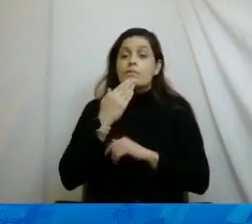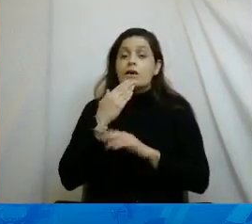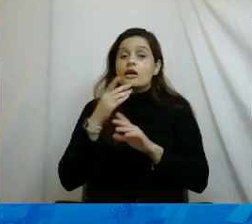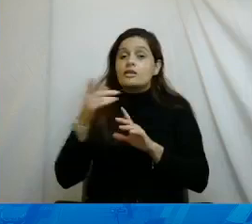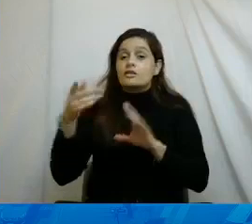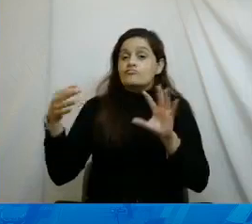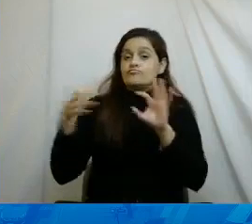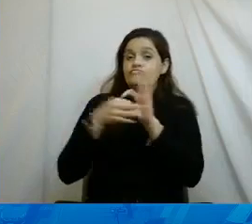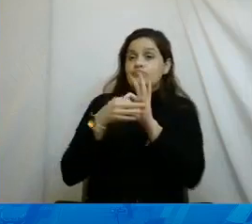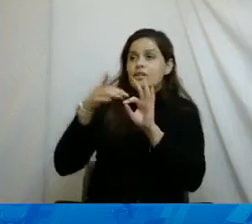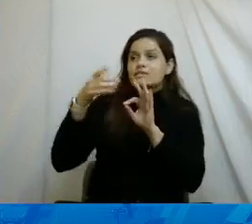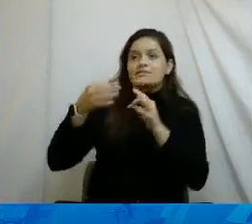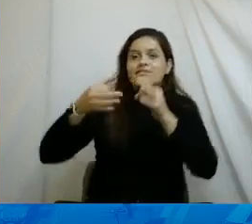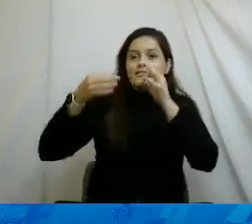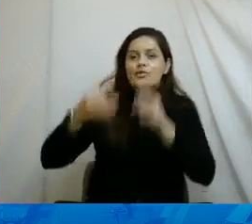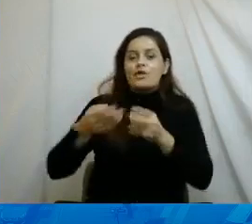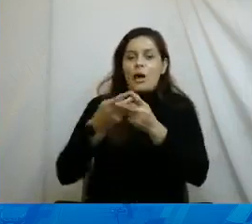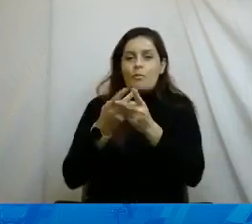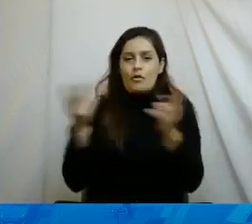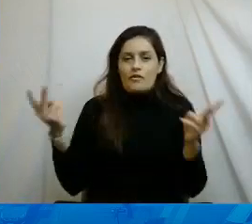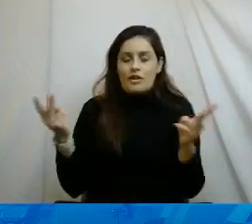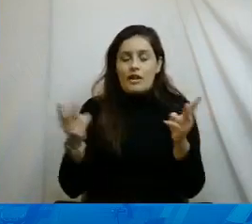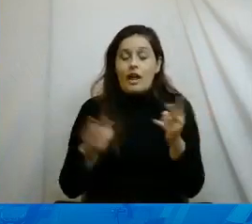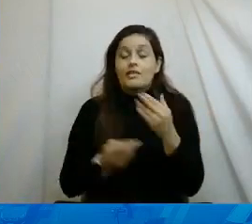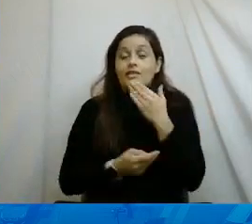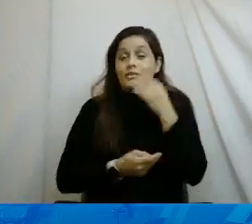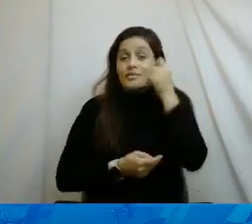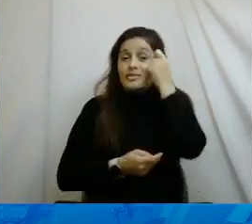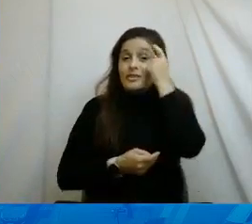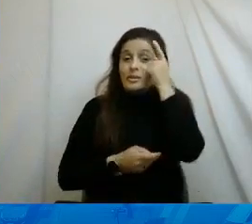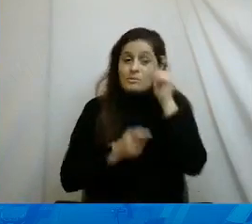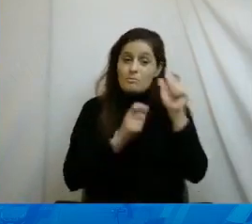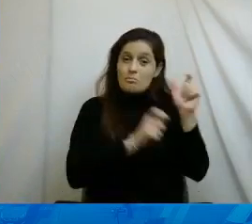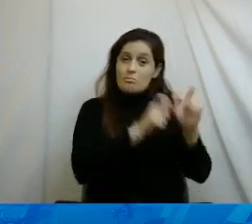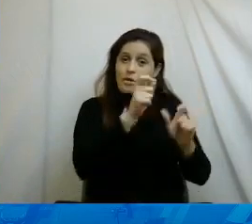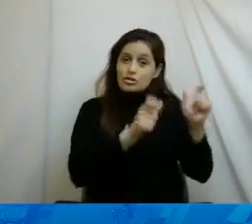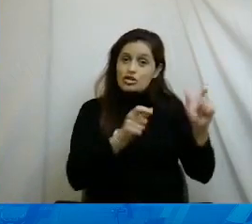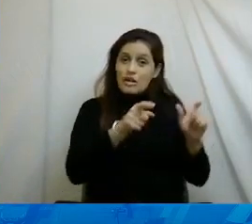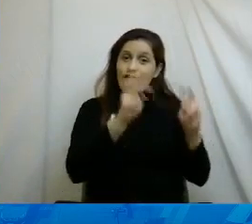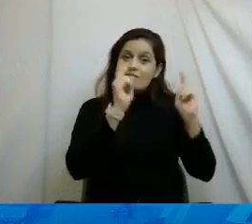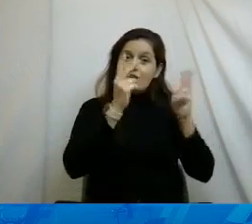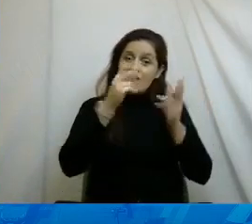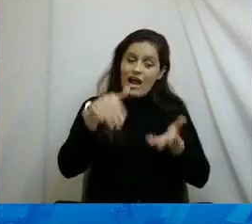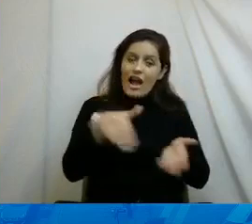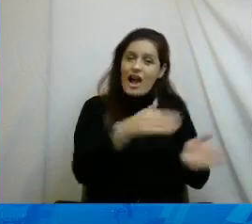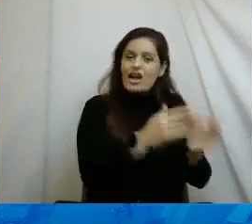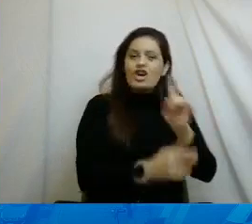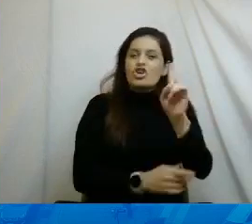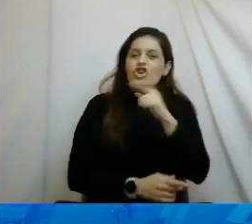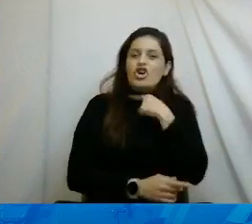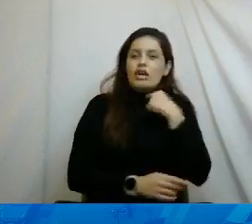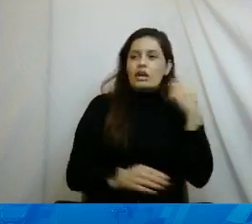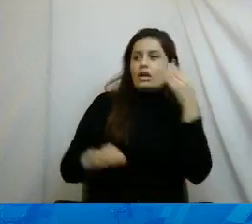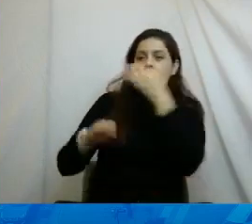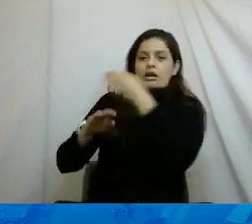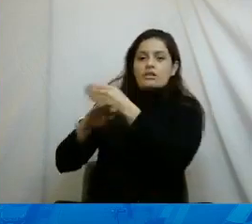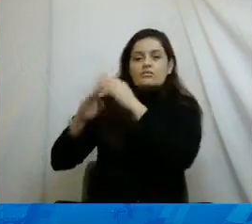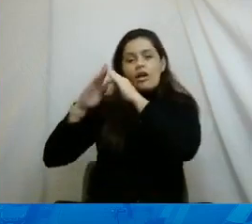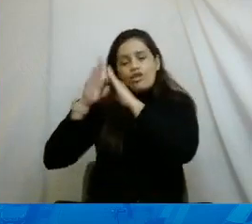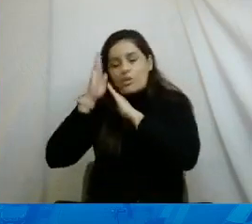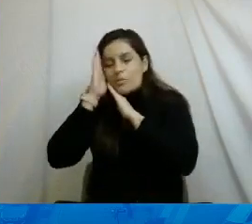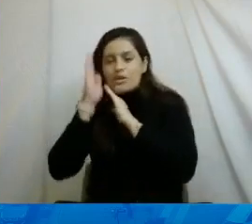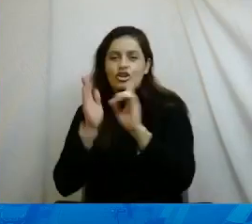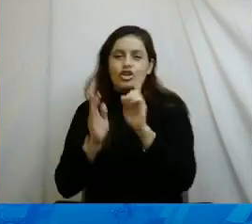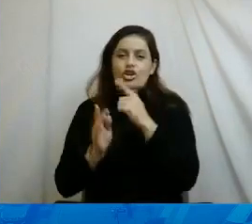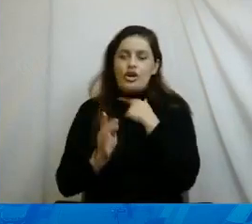Pública. Pero además, entendiendo que las personas están en situación de calle, que no quieren ser trasladadas a algún albergue, también hemos